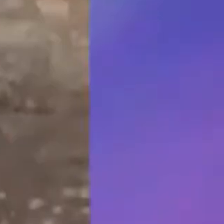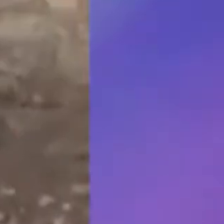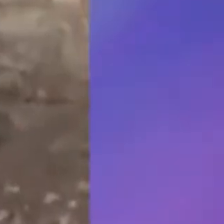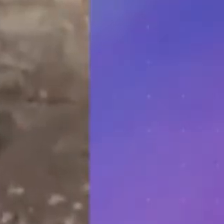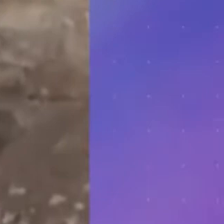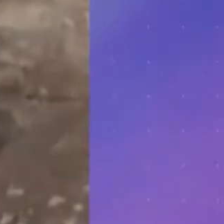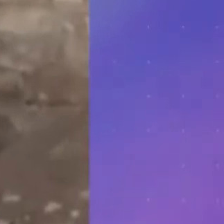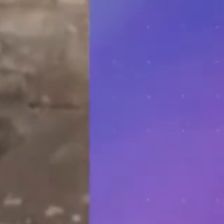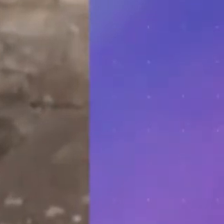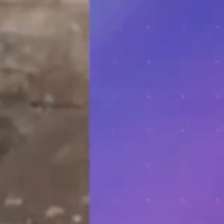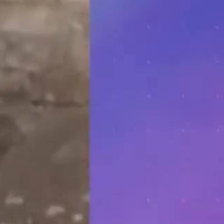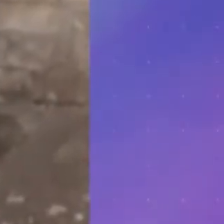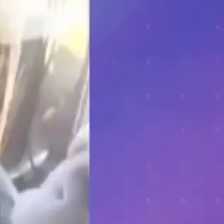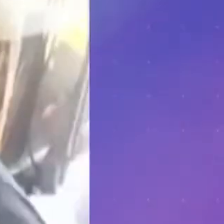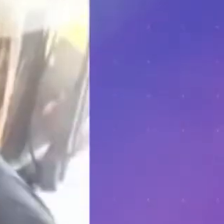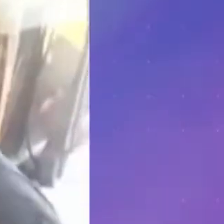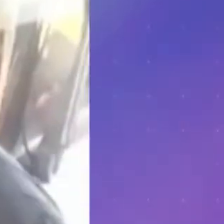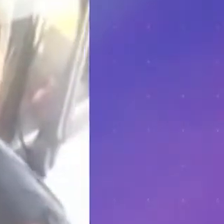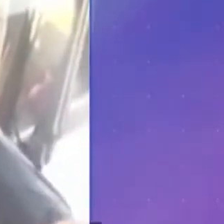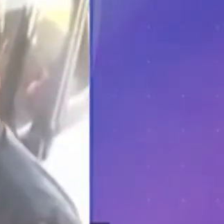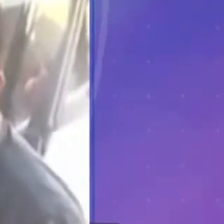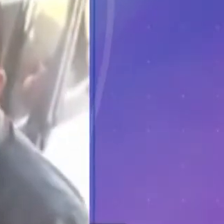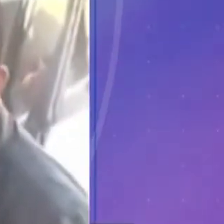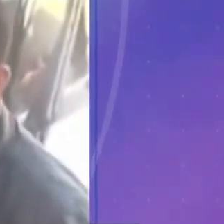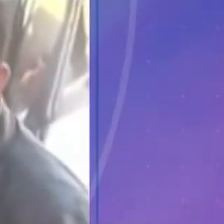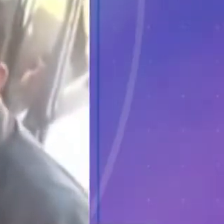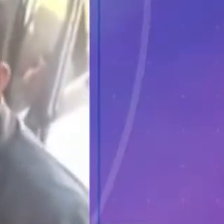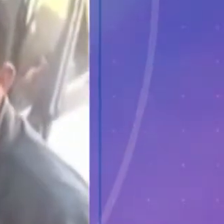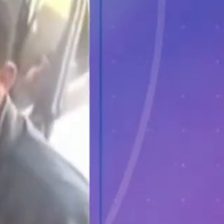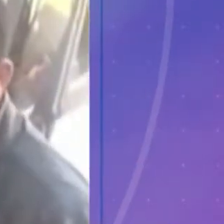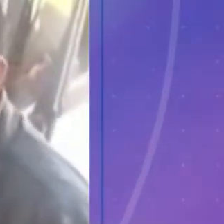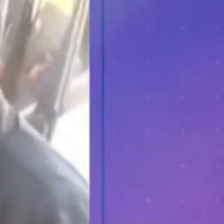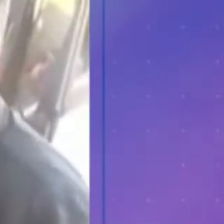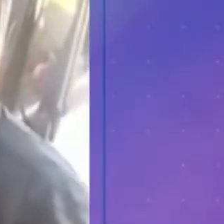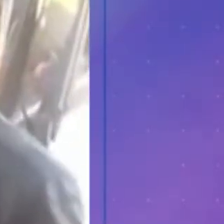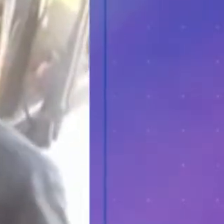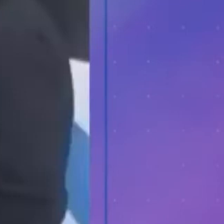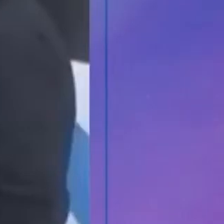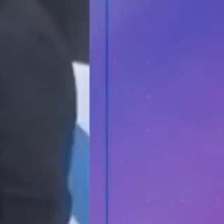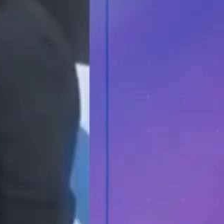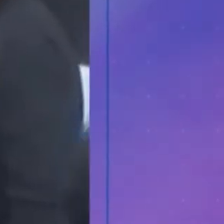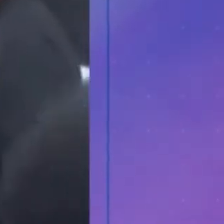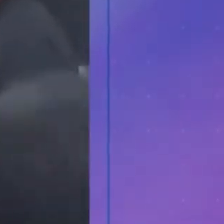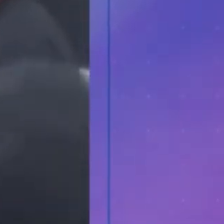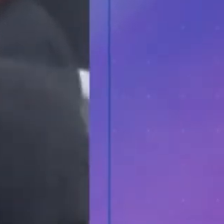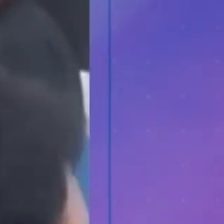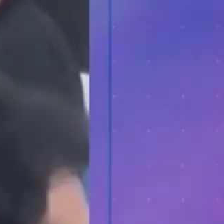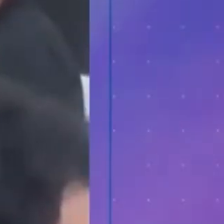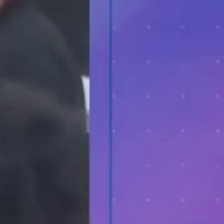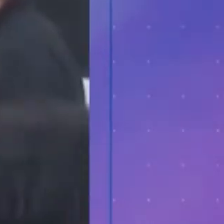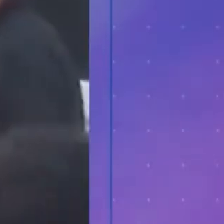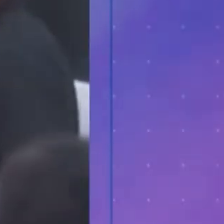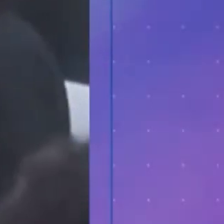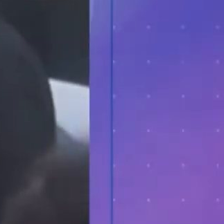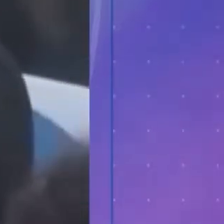La amenaza militar ha provocado la huida de la ciudad de decenas de miles de personas. Cuanto más intensos son los combates, más refugiados salen